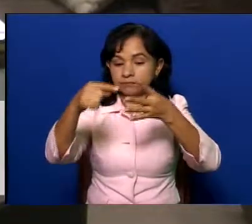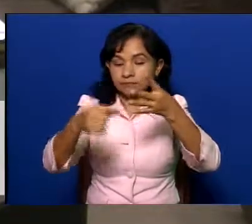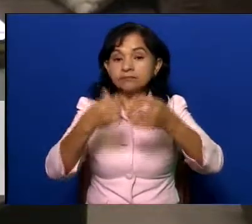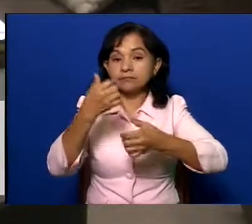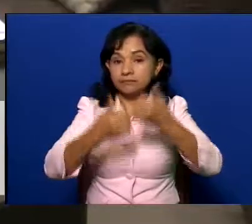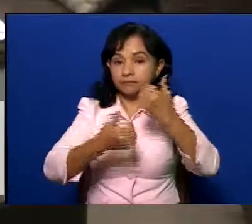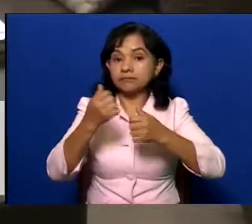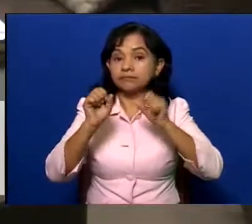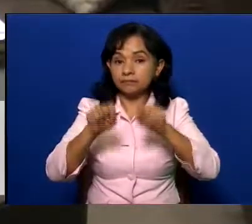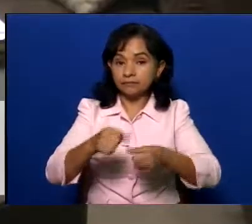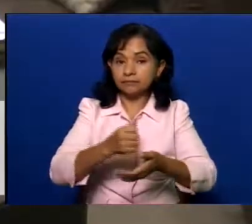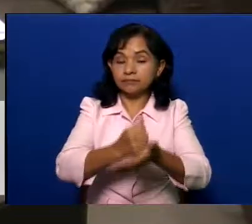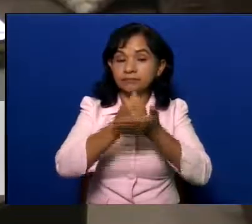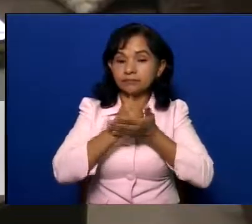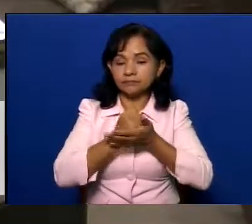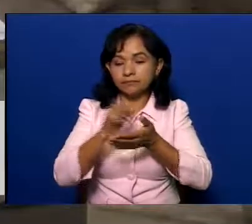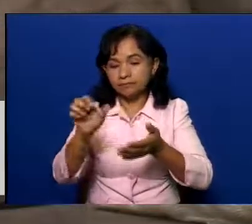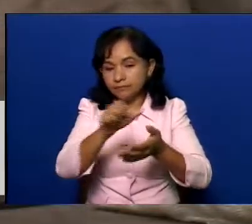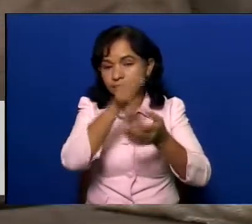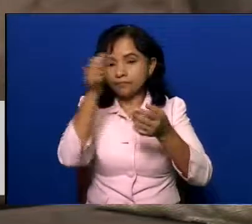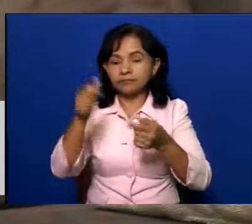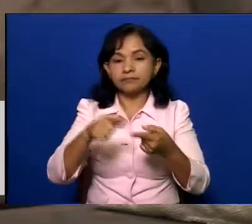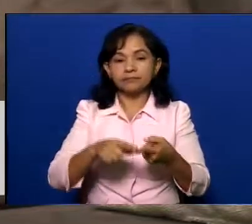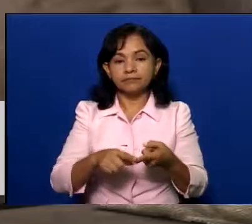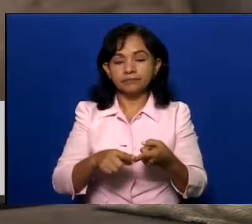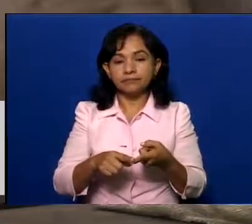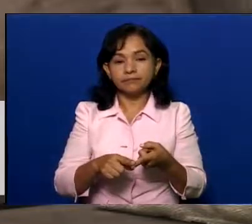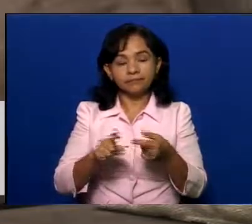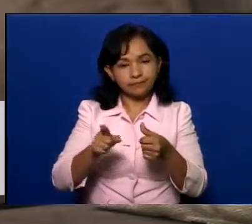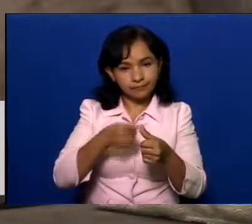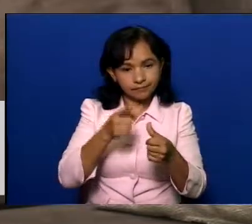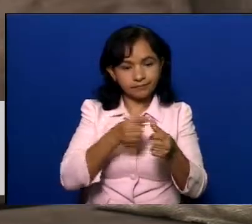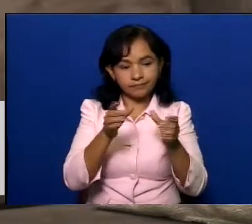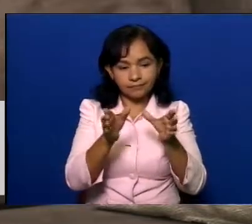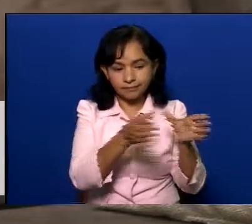de la obra fue Pérez Villavicencio.